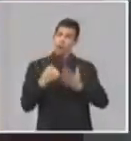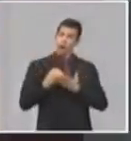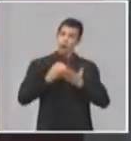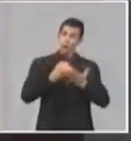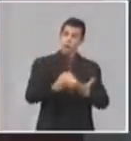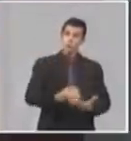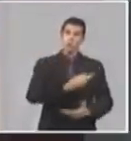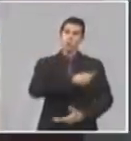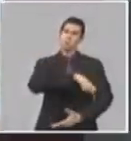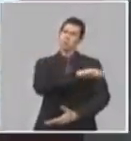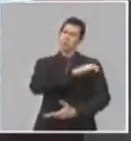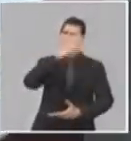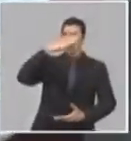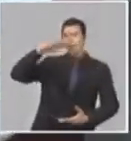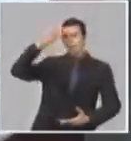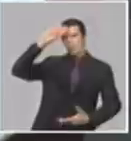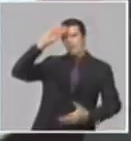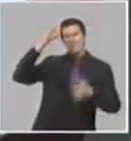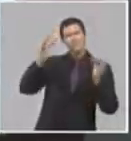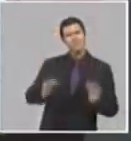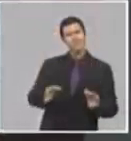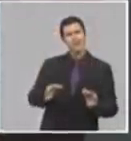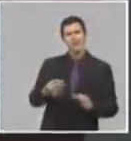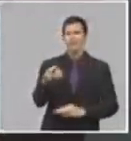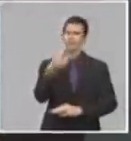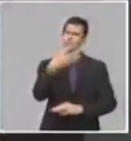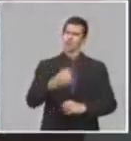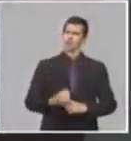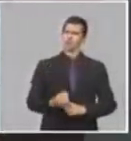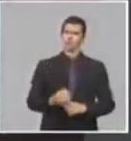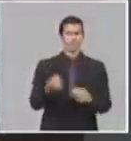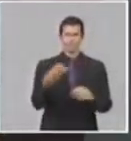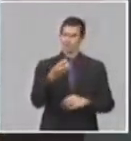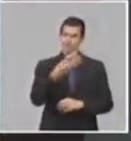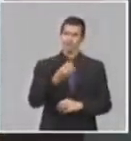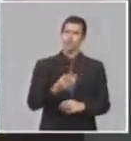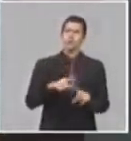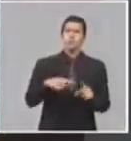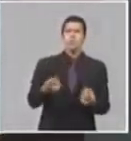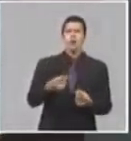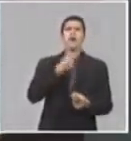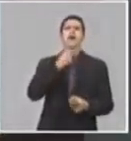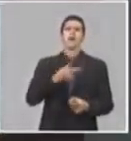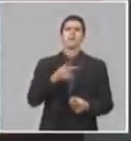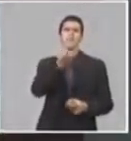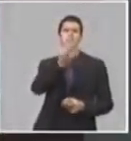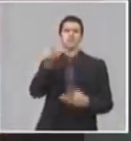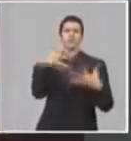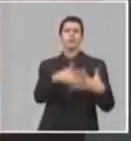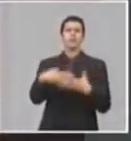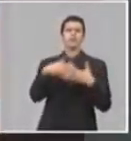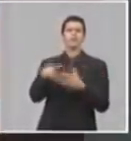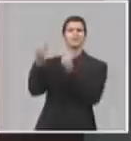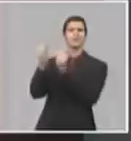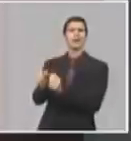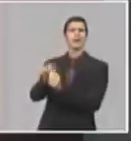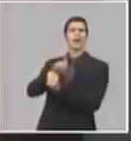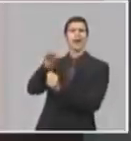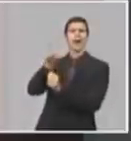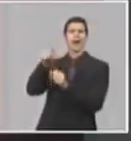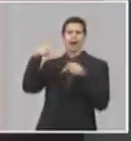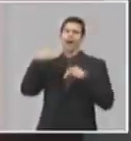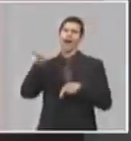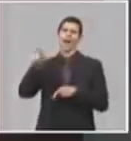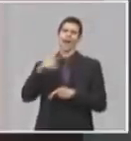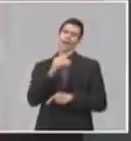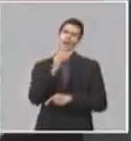por la nación, y donde nunca hablan de la verdadera causa o de la mayor causa de nuestro problema, que es el bloqueo al que no son capaces